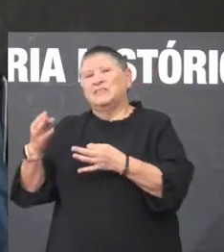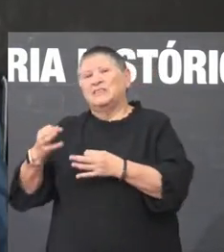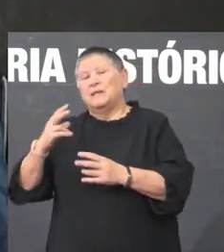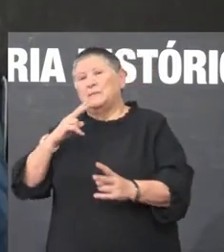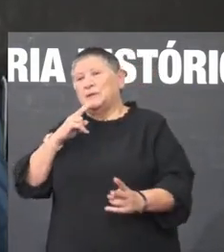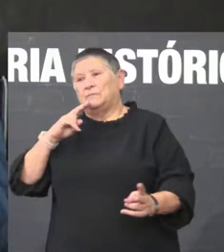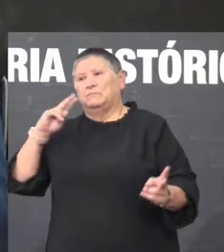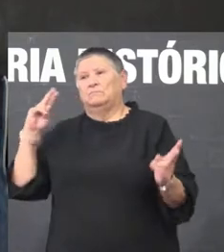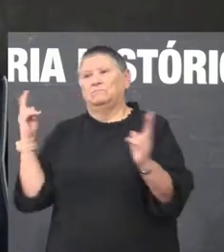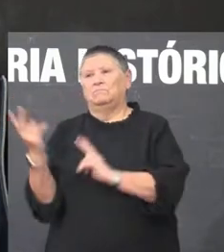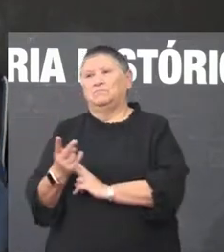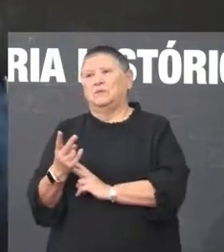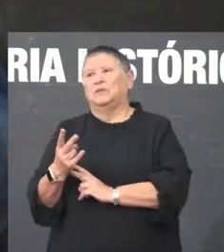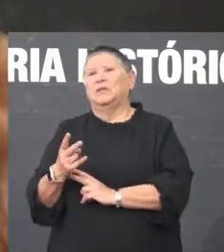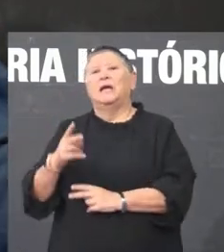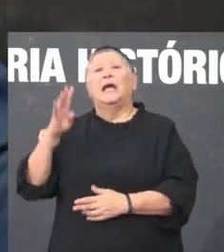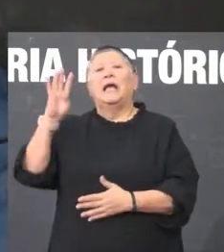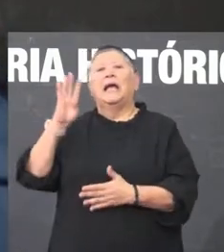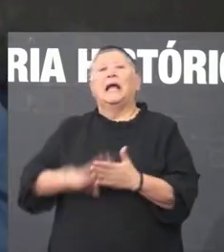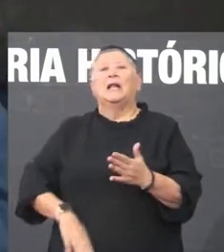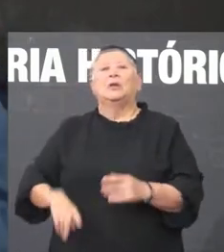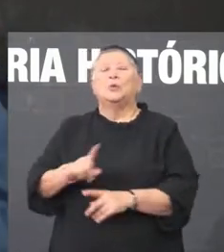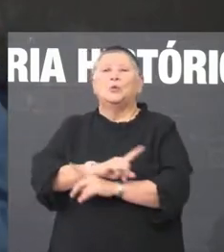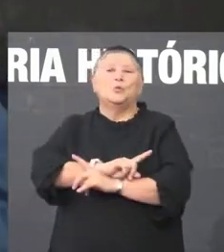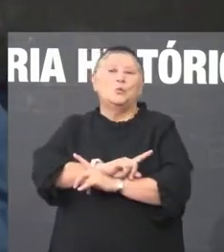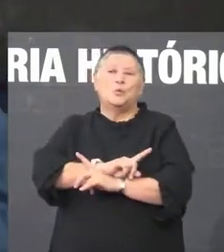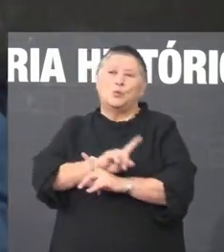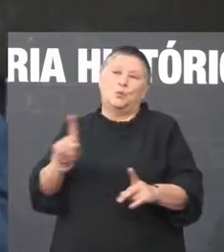afirmaremos que Cataluña nunca será independiente.